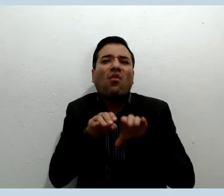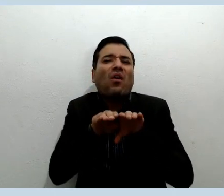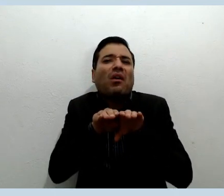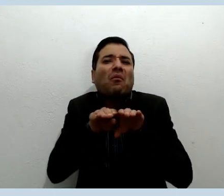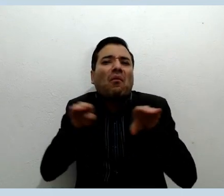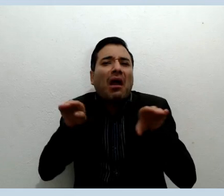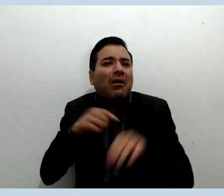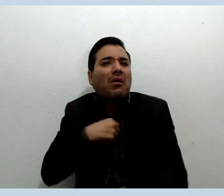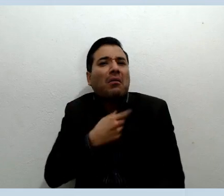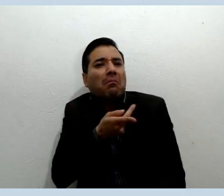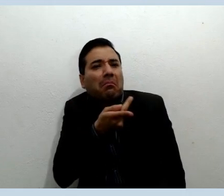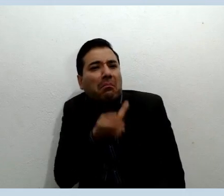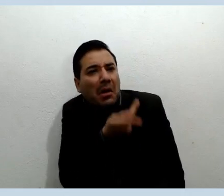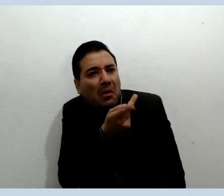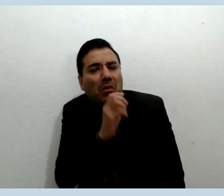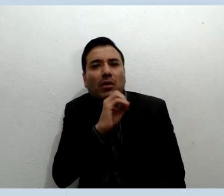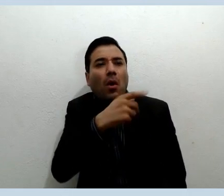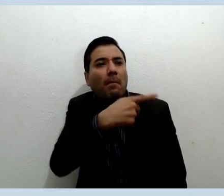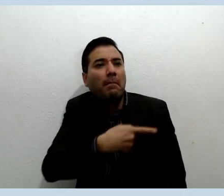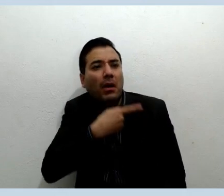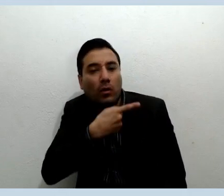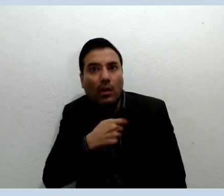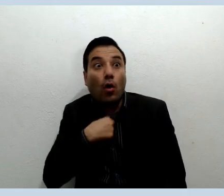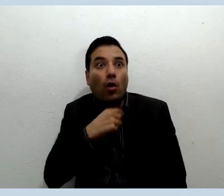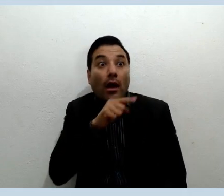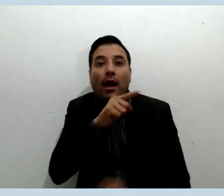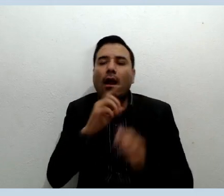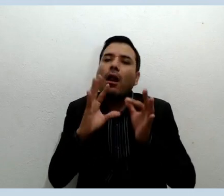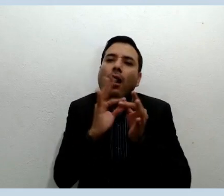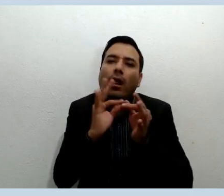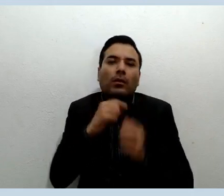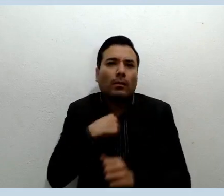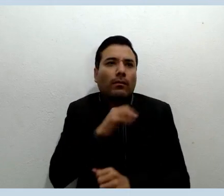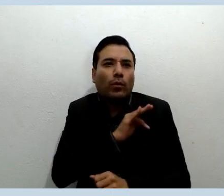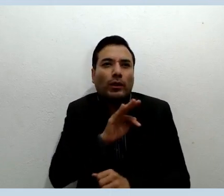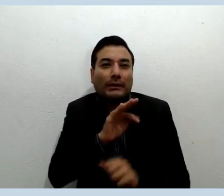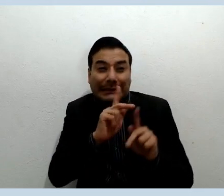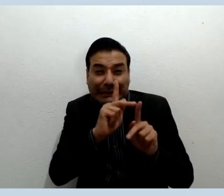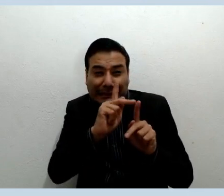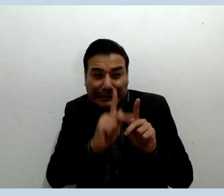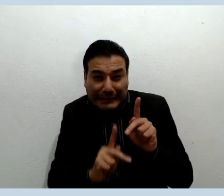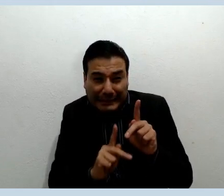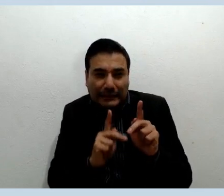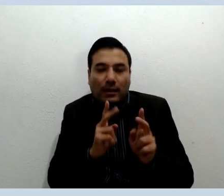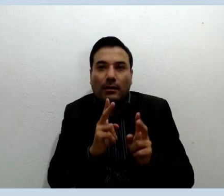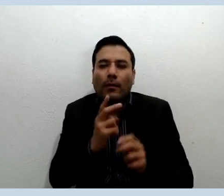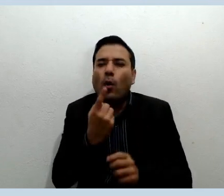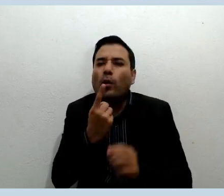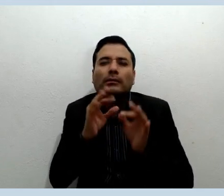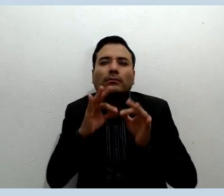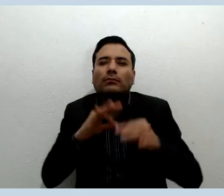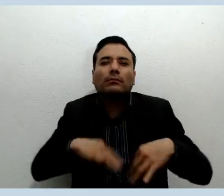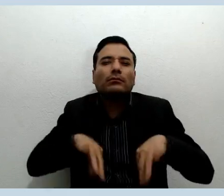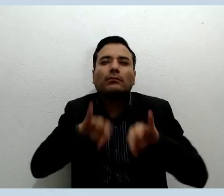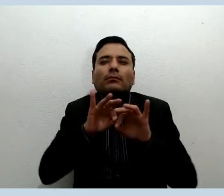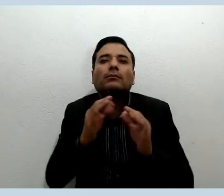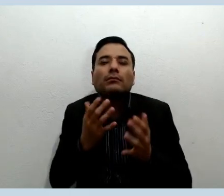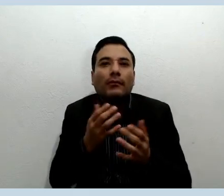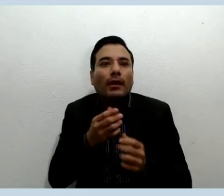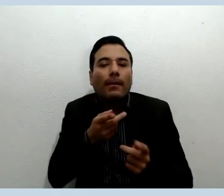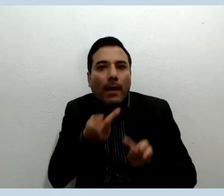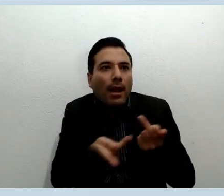o que también podemos interrumpirles la cosa es o sea lo prioritario es ese hacernos preguntas